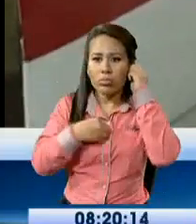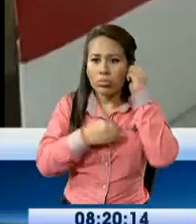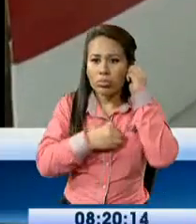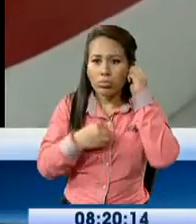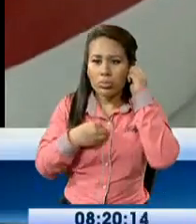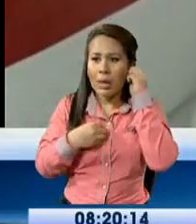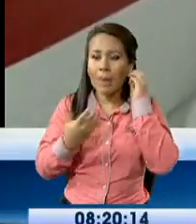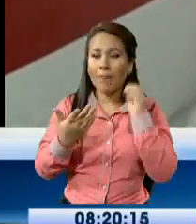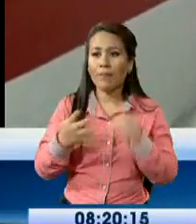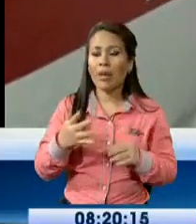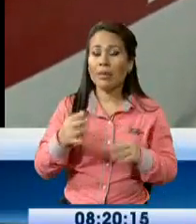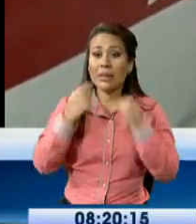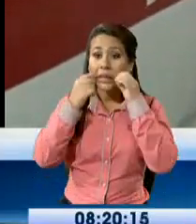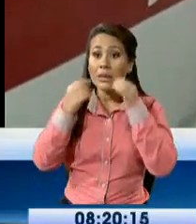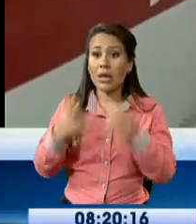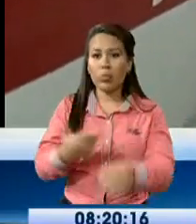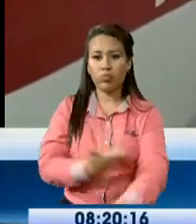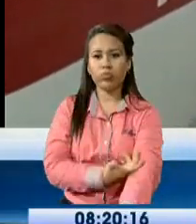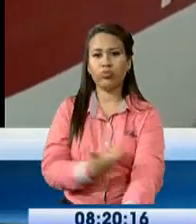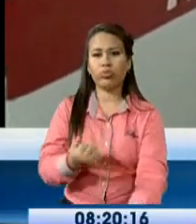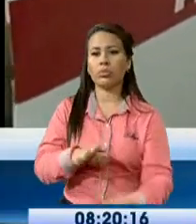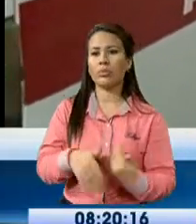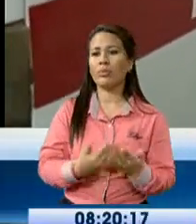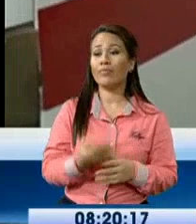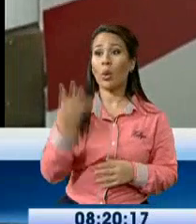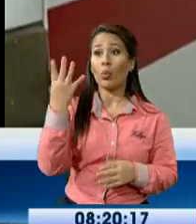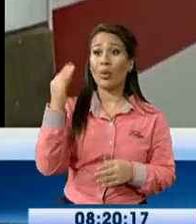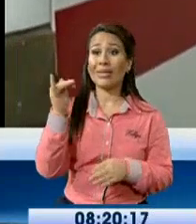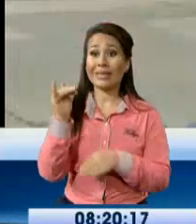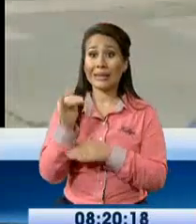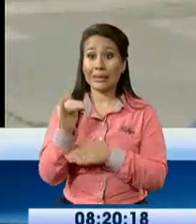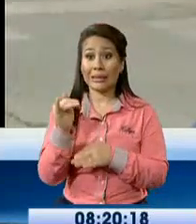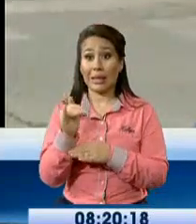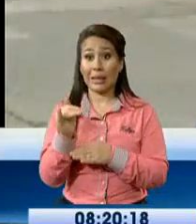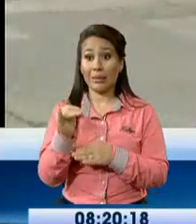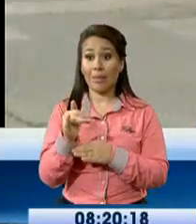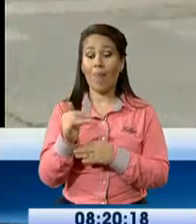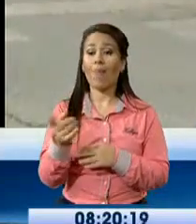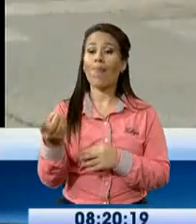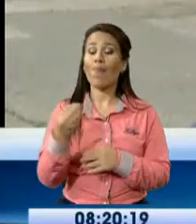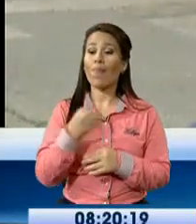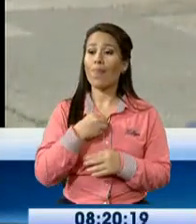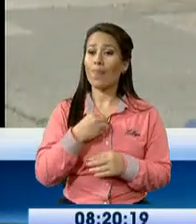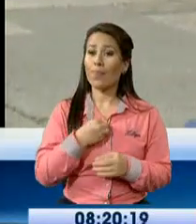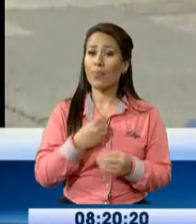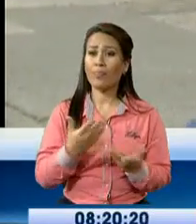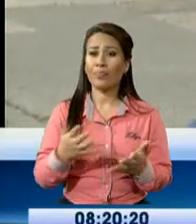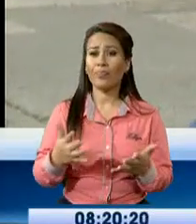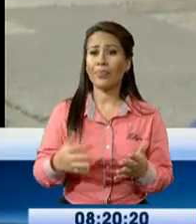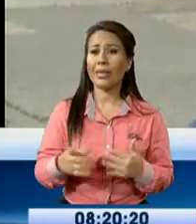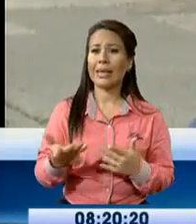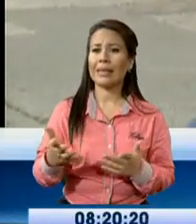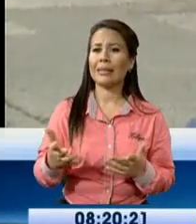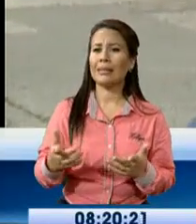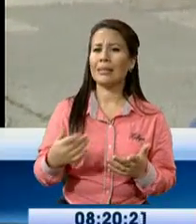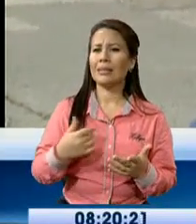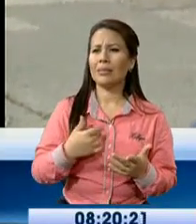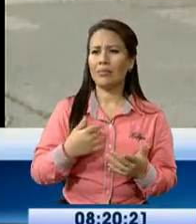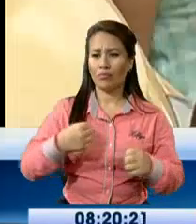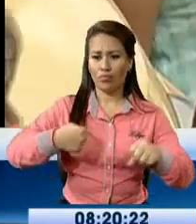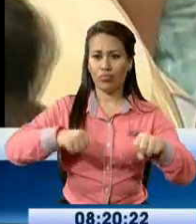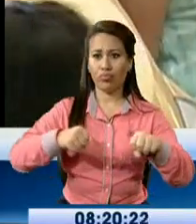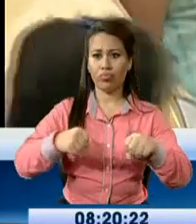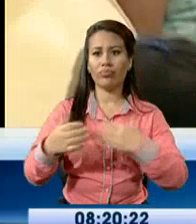ha sido aproximadamente 4 de la tarde, debido tal vez a la imprudencia o el exceso de velocidad de alguno de los